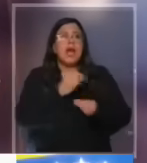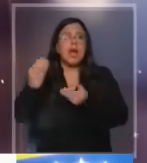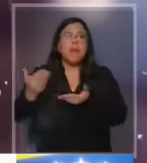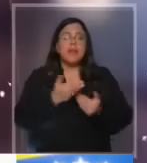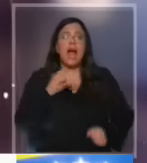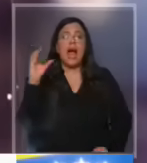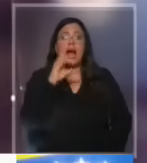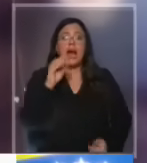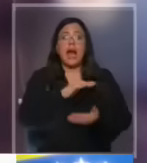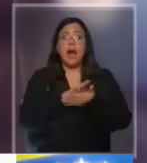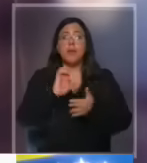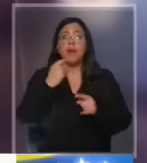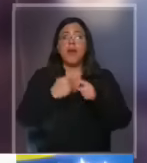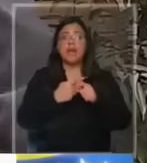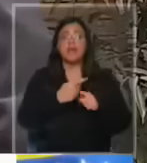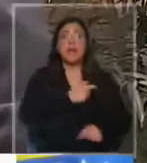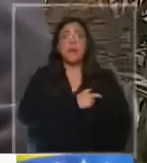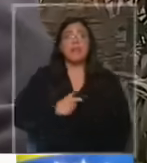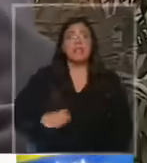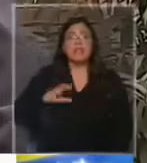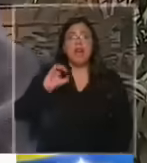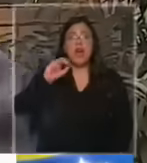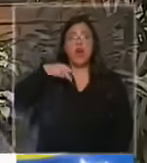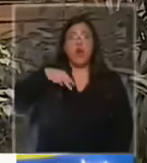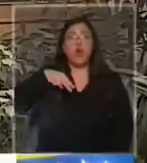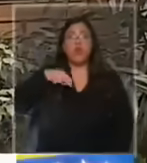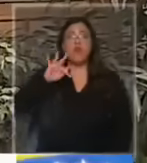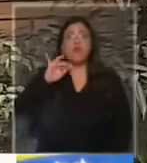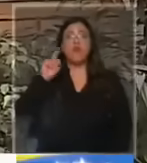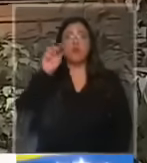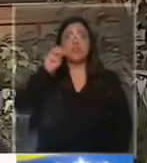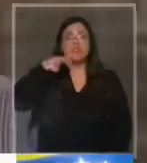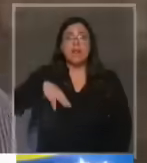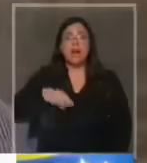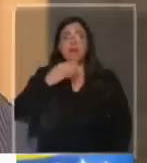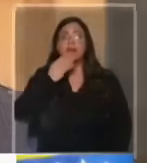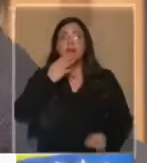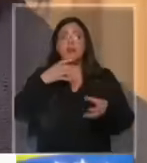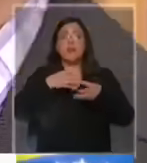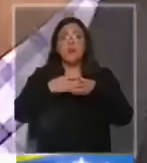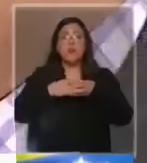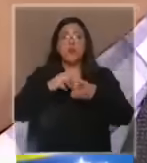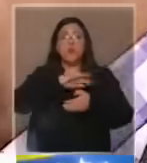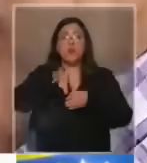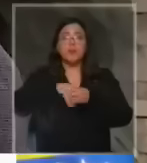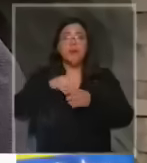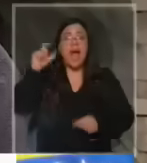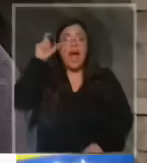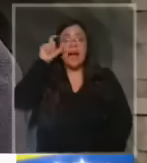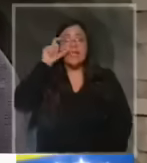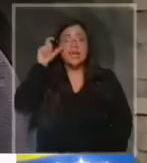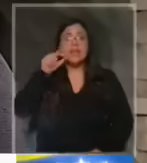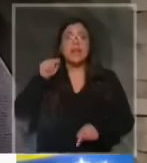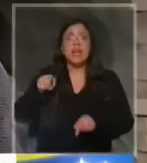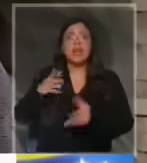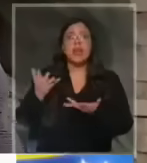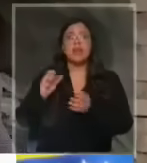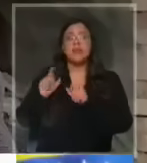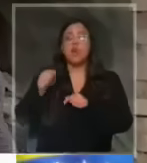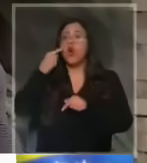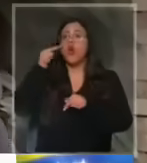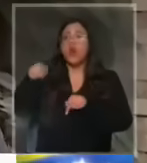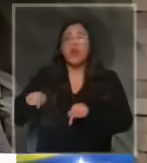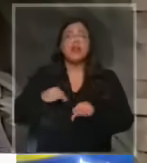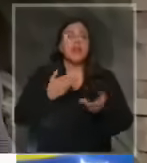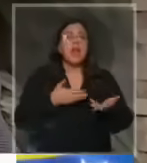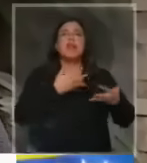Caracas, como el expresidente de la CONFUSAM y miembro del Movimiento Socialismo Allendista, defienden los comicios. Este fue una fiesta electoral